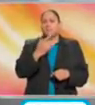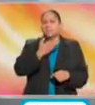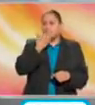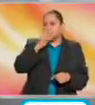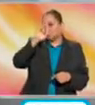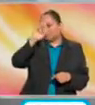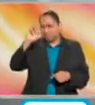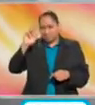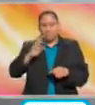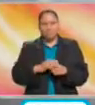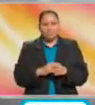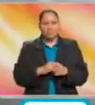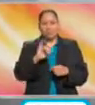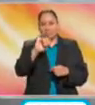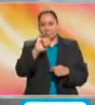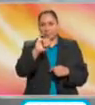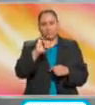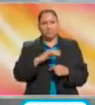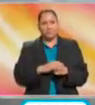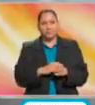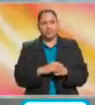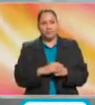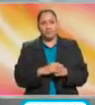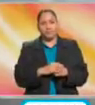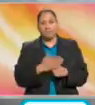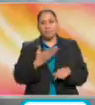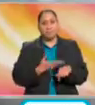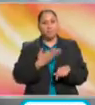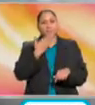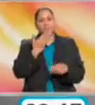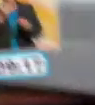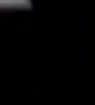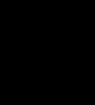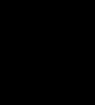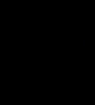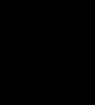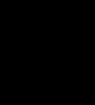El sentidos. menos común de los sentidos, así es. Fantástico. Así es. Muchas gracias. Gracias. Gracias. Siempre muy-